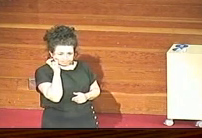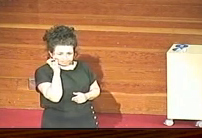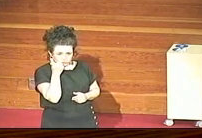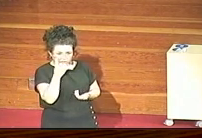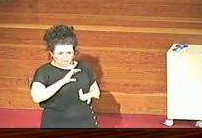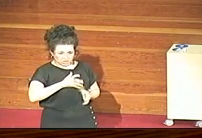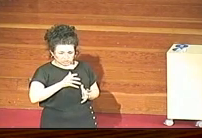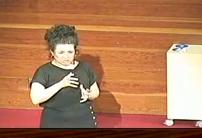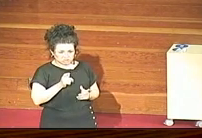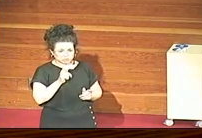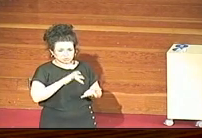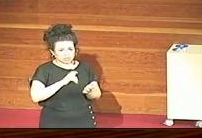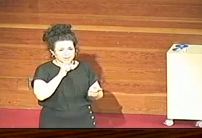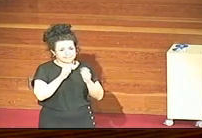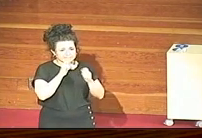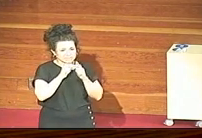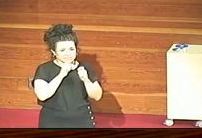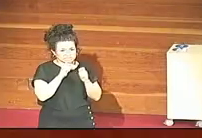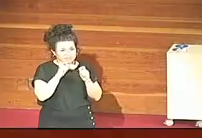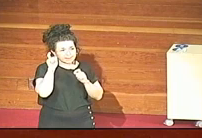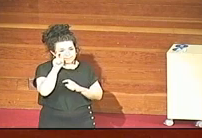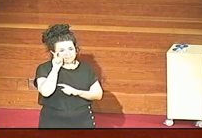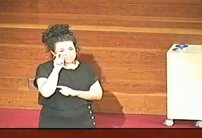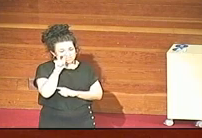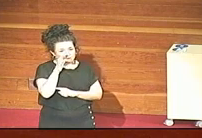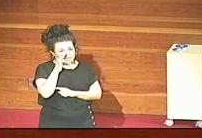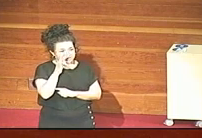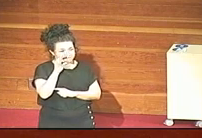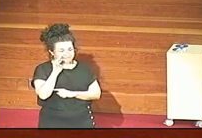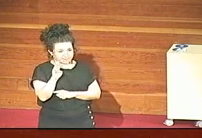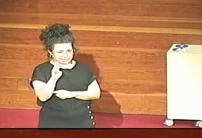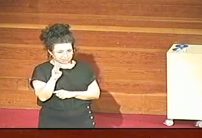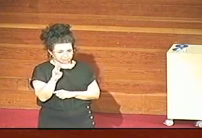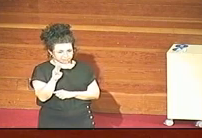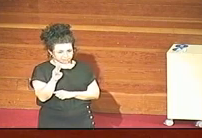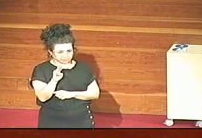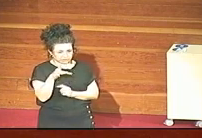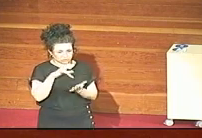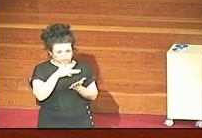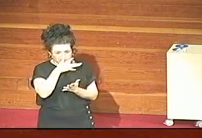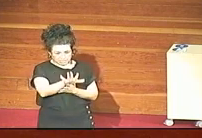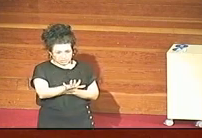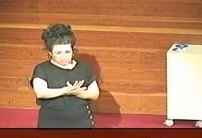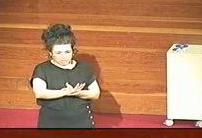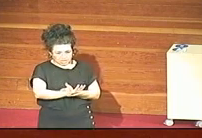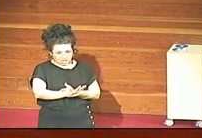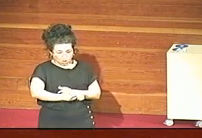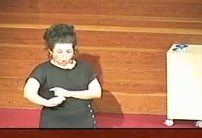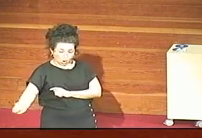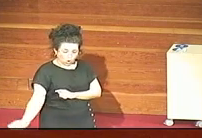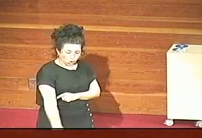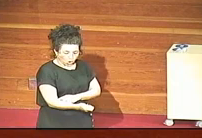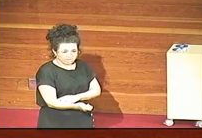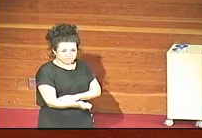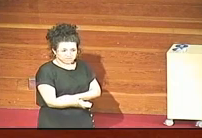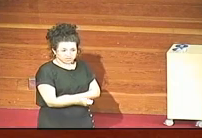noticia era un periodista y ahora profesor de fp y decía hacía una denuncia de los campos de golf sobre todo los que hay en andalucía